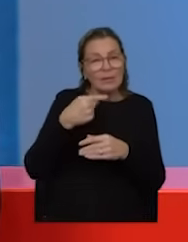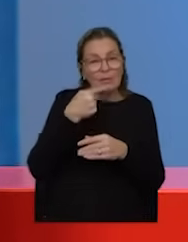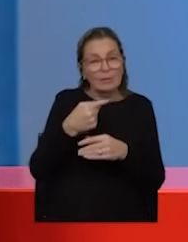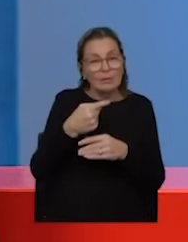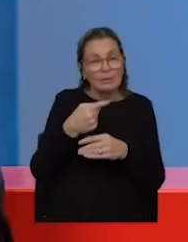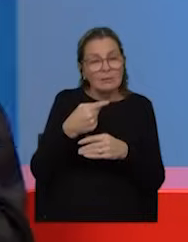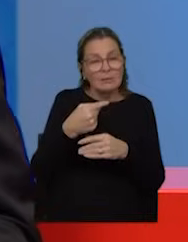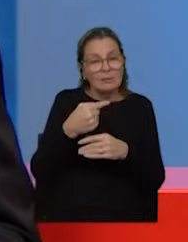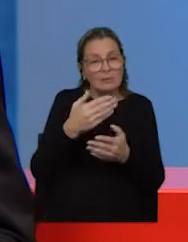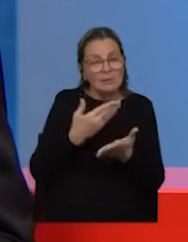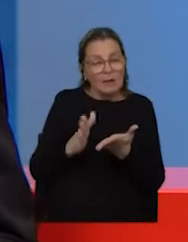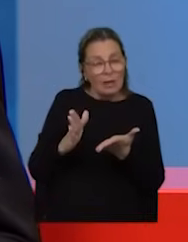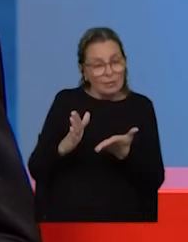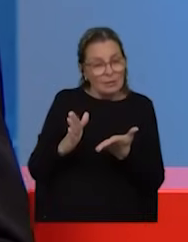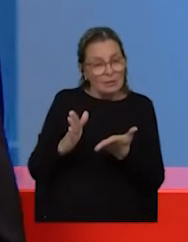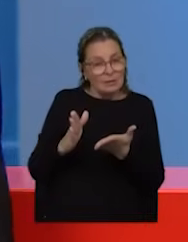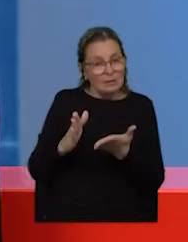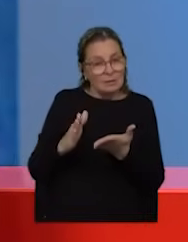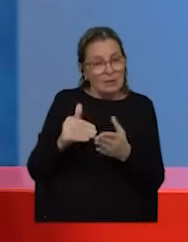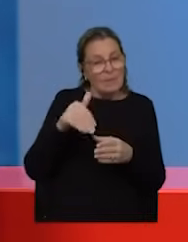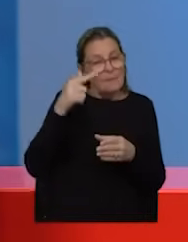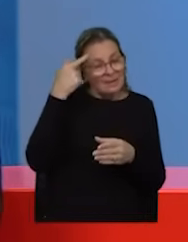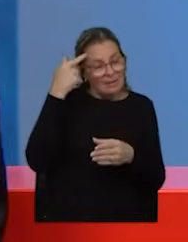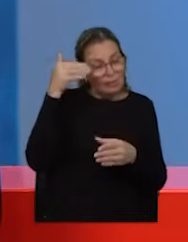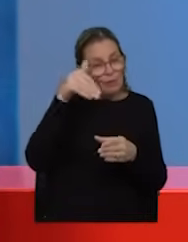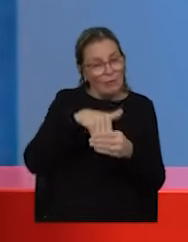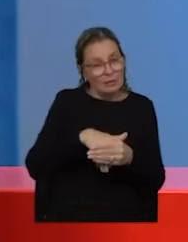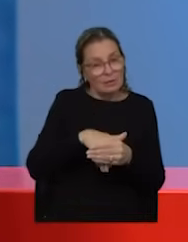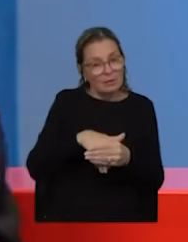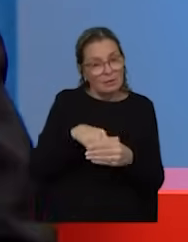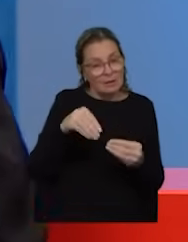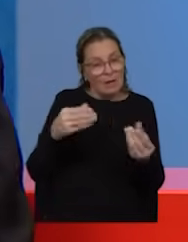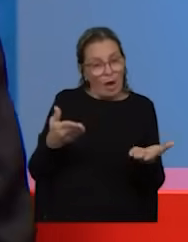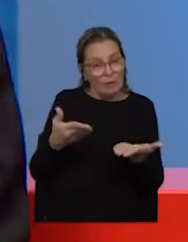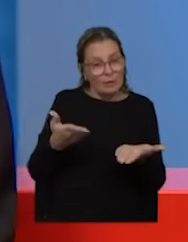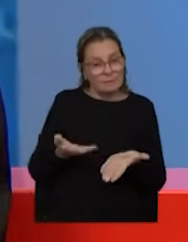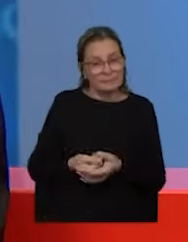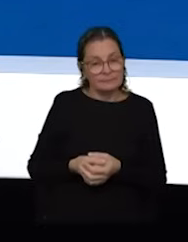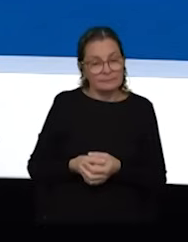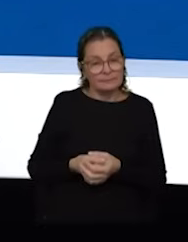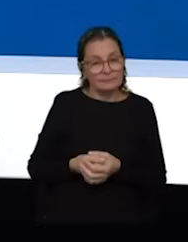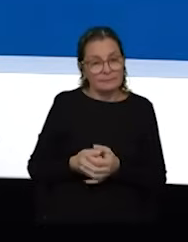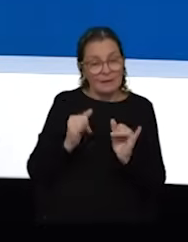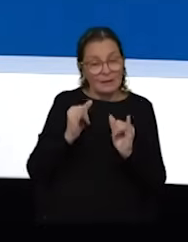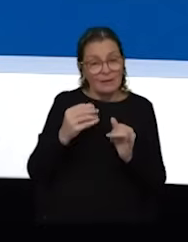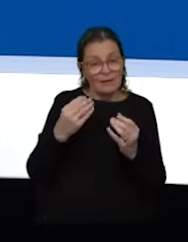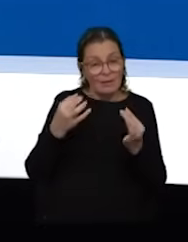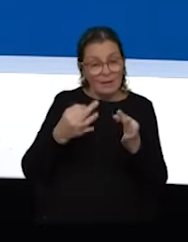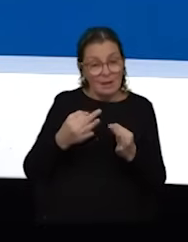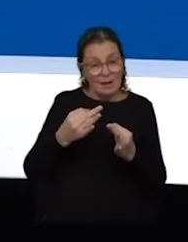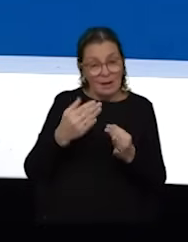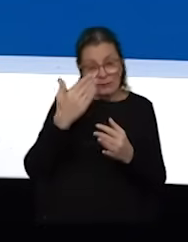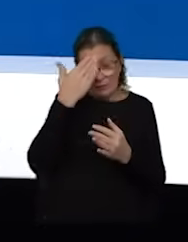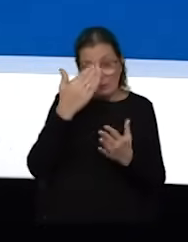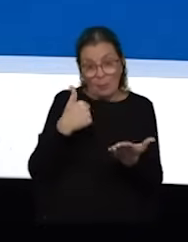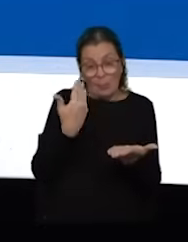eh sacándole el velo del botín electoral que creo que es lo que lo que pasa en estos momentos no Sí es que en realidad el frente amplio tiene propuestas